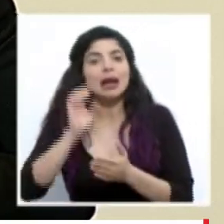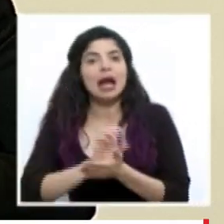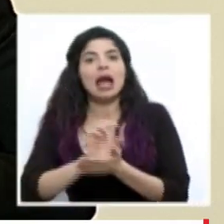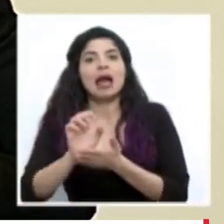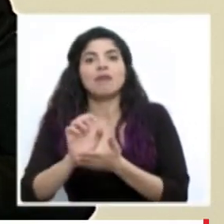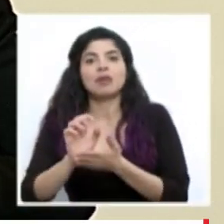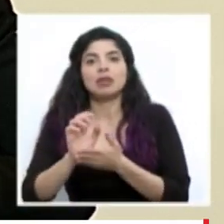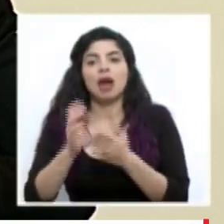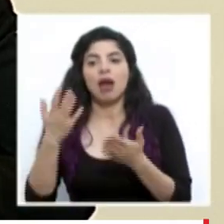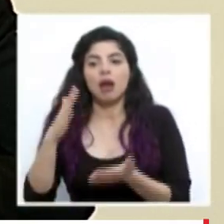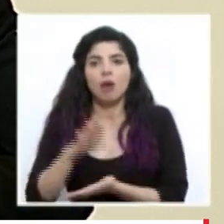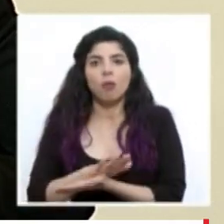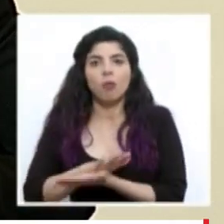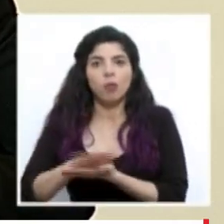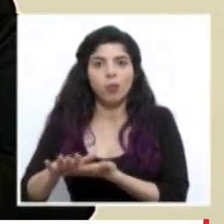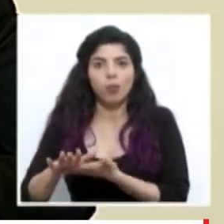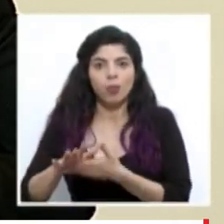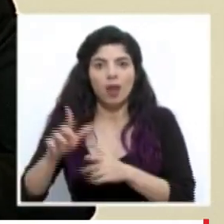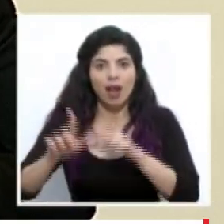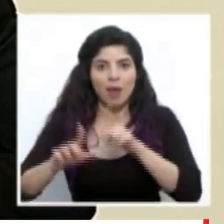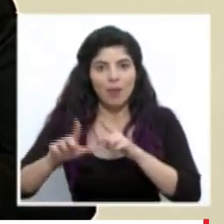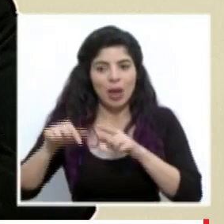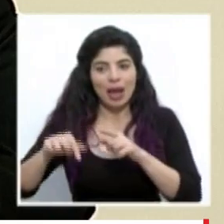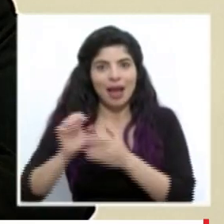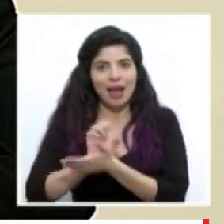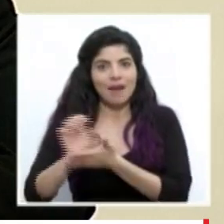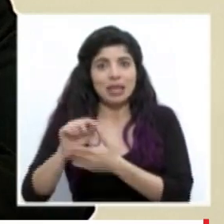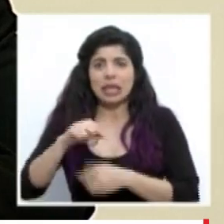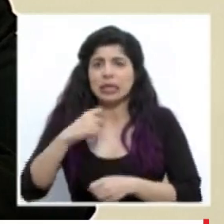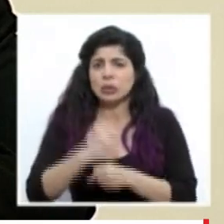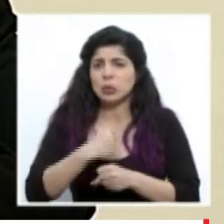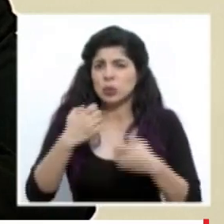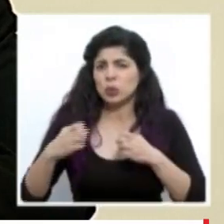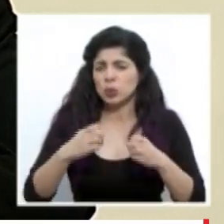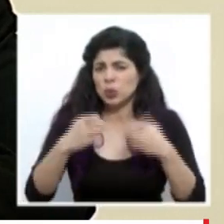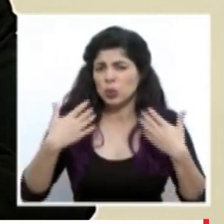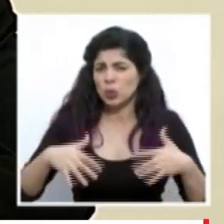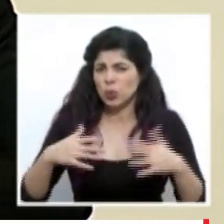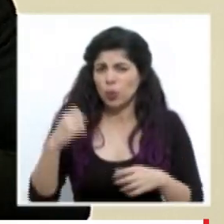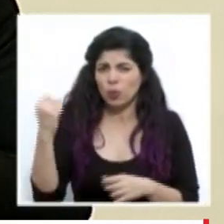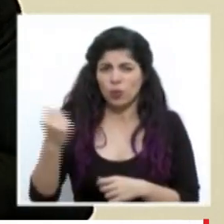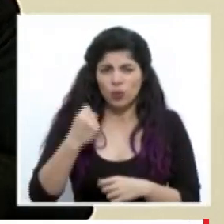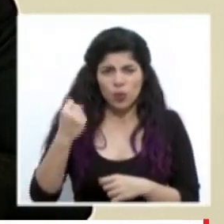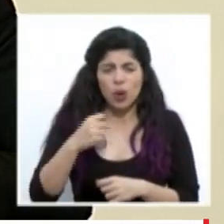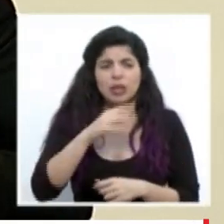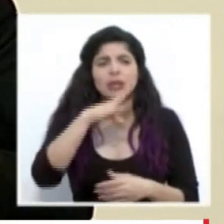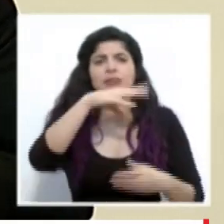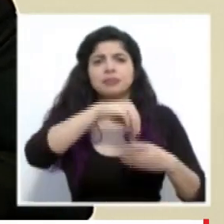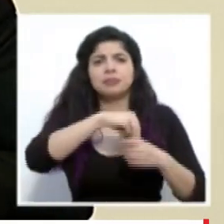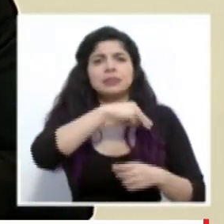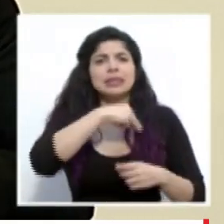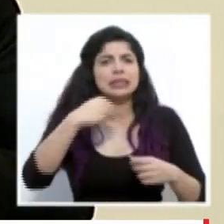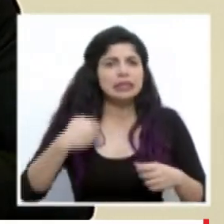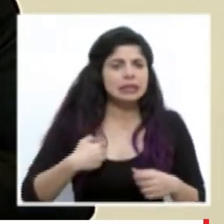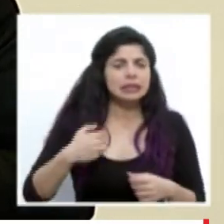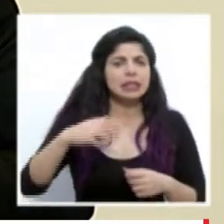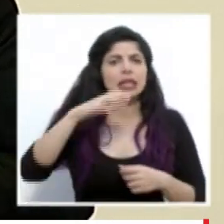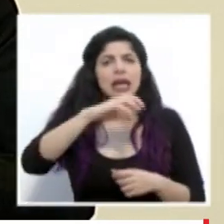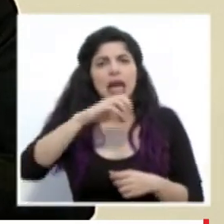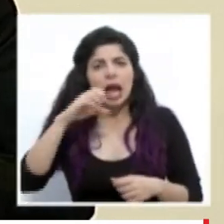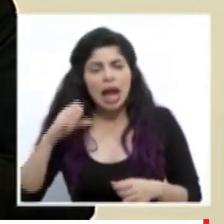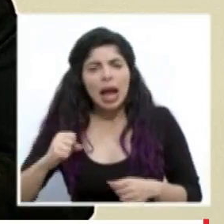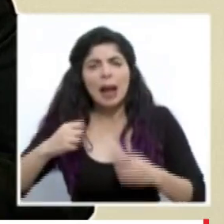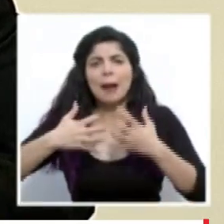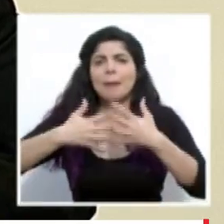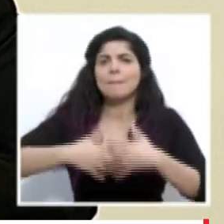el desabastecimiento de pruebas. Es una estrategia intensa donde está participando personal del ministerio, de la caja,